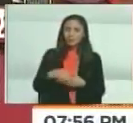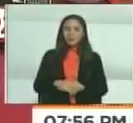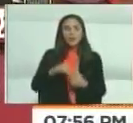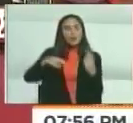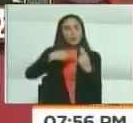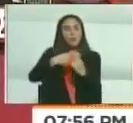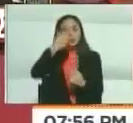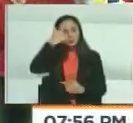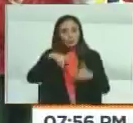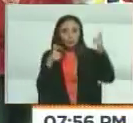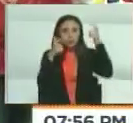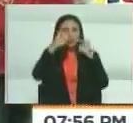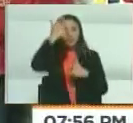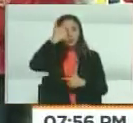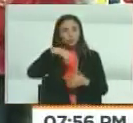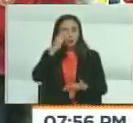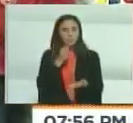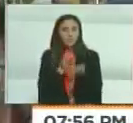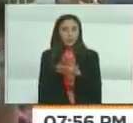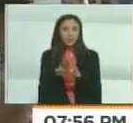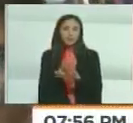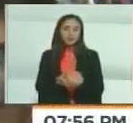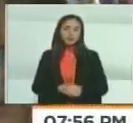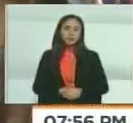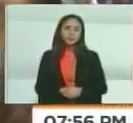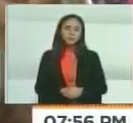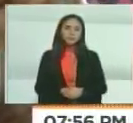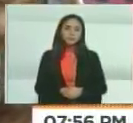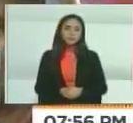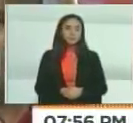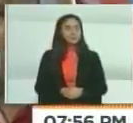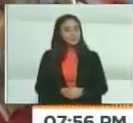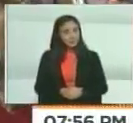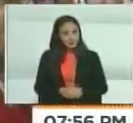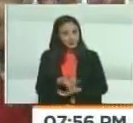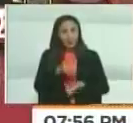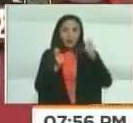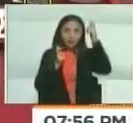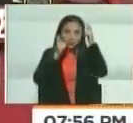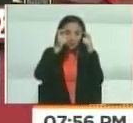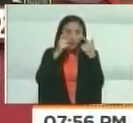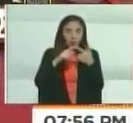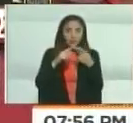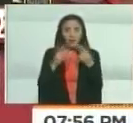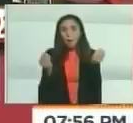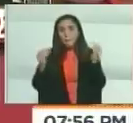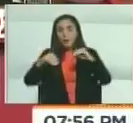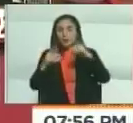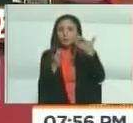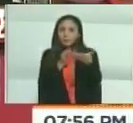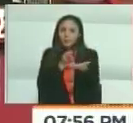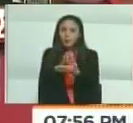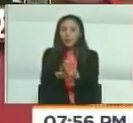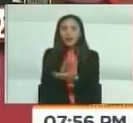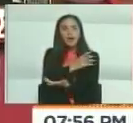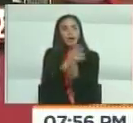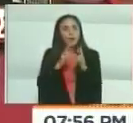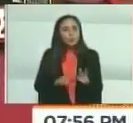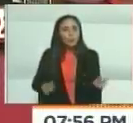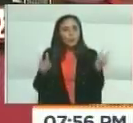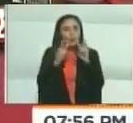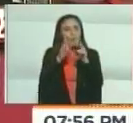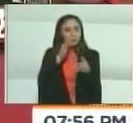Numeral, soy chavista, soy leal. Soy leal, el que es chavista, eso es un valor del chavismo verdadero, la